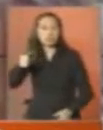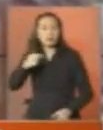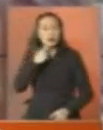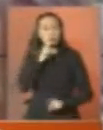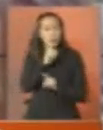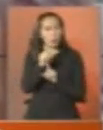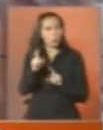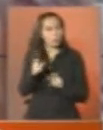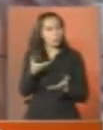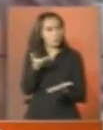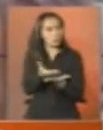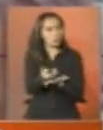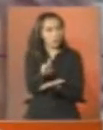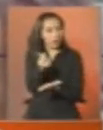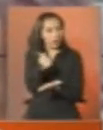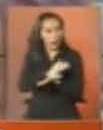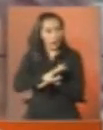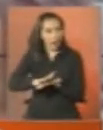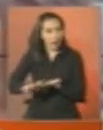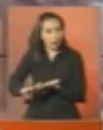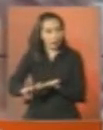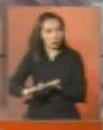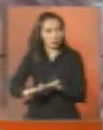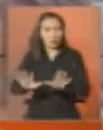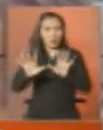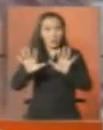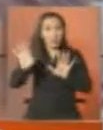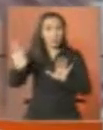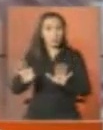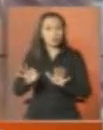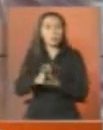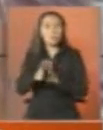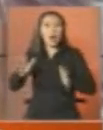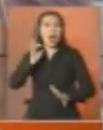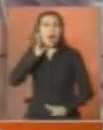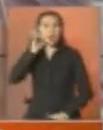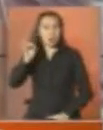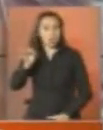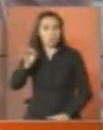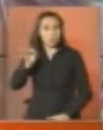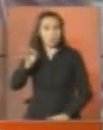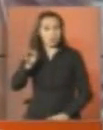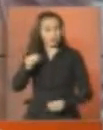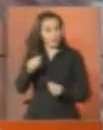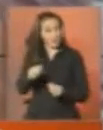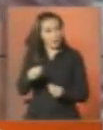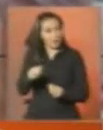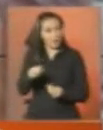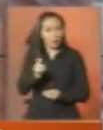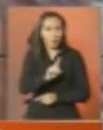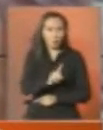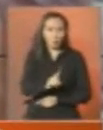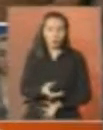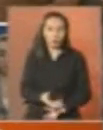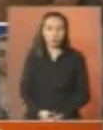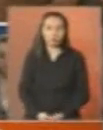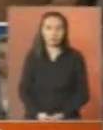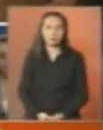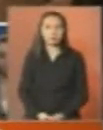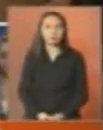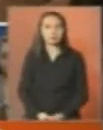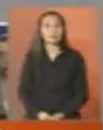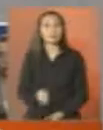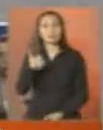la propuesta de gratuidad que incluye al 10% más rico es conveniente o no.